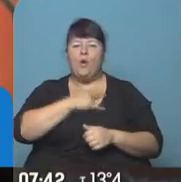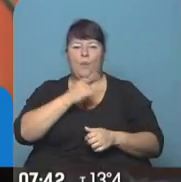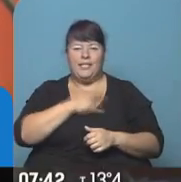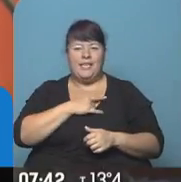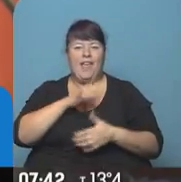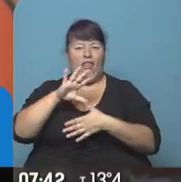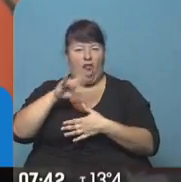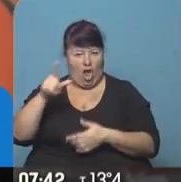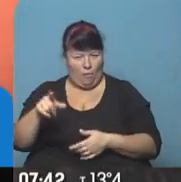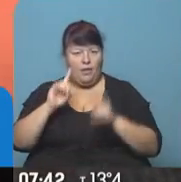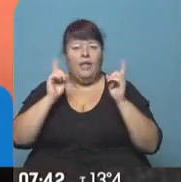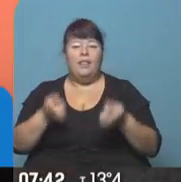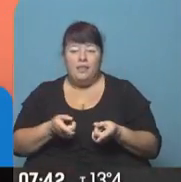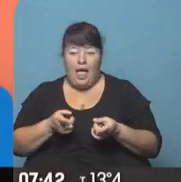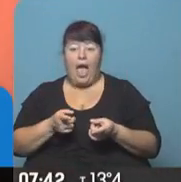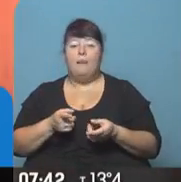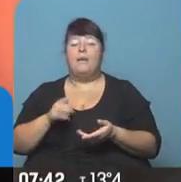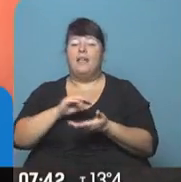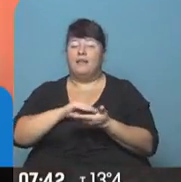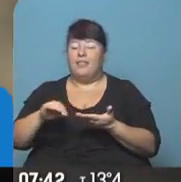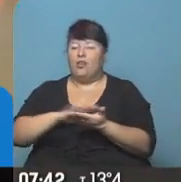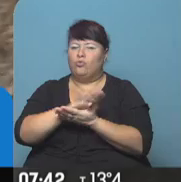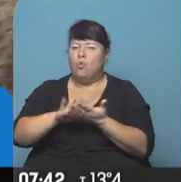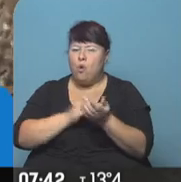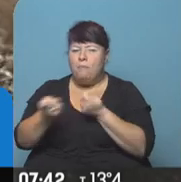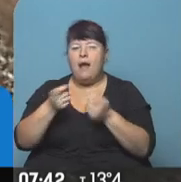de Lomas de Zamora. También la administración